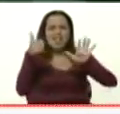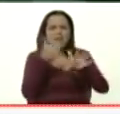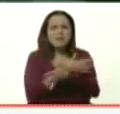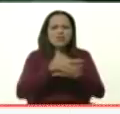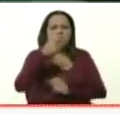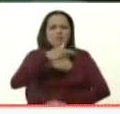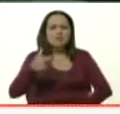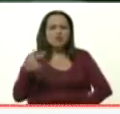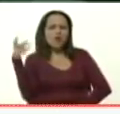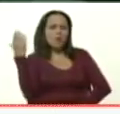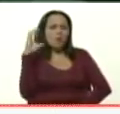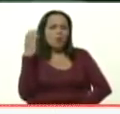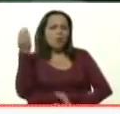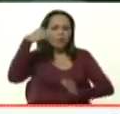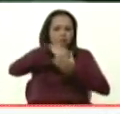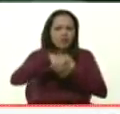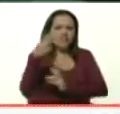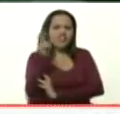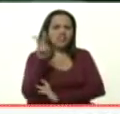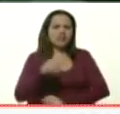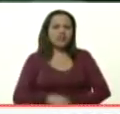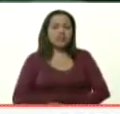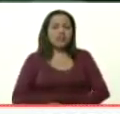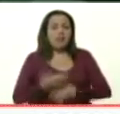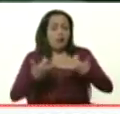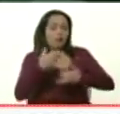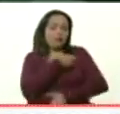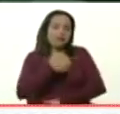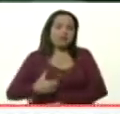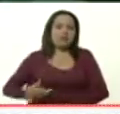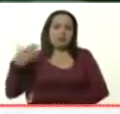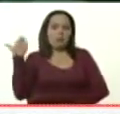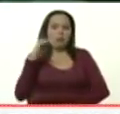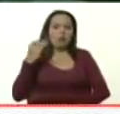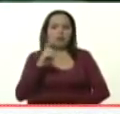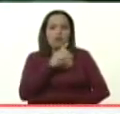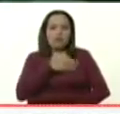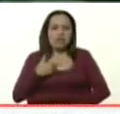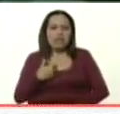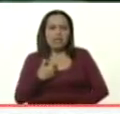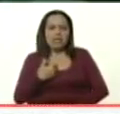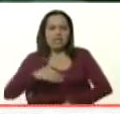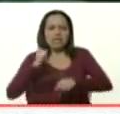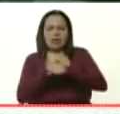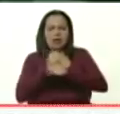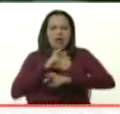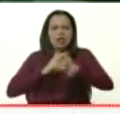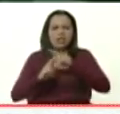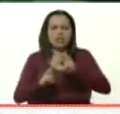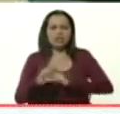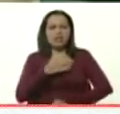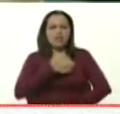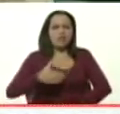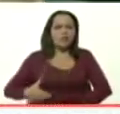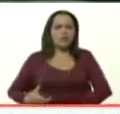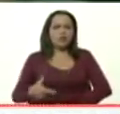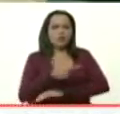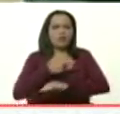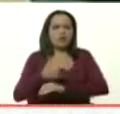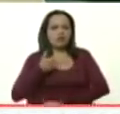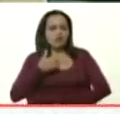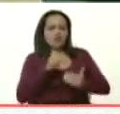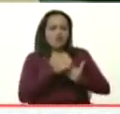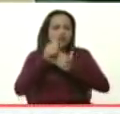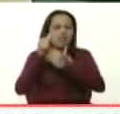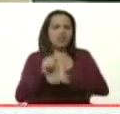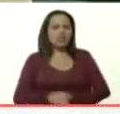en Venezuela. Entonces Iván Duque se niega a tener relaciones con el gobierno en funciones ilegítimo que presido, con las autoridades